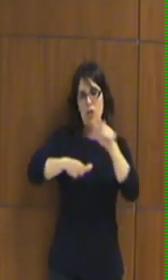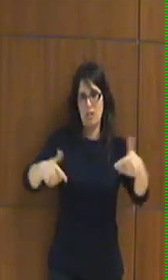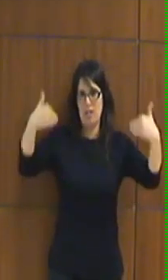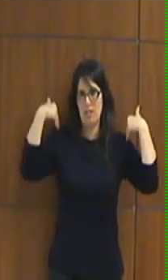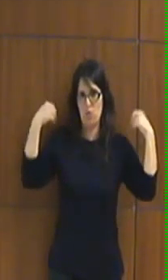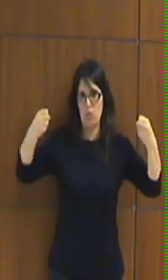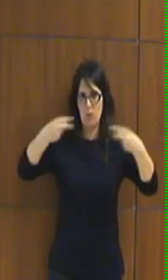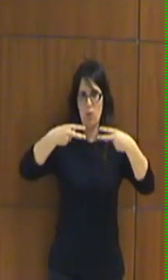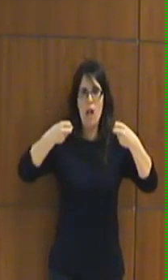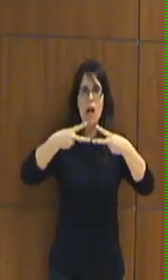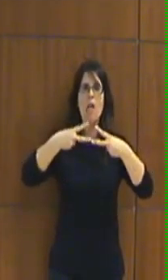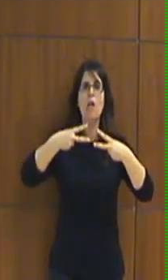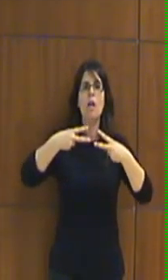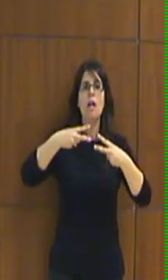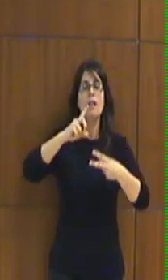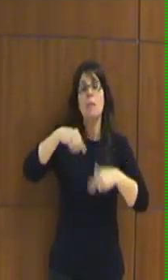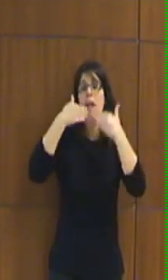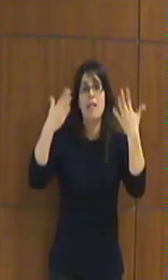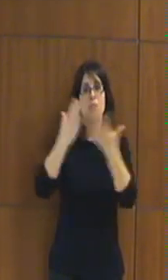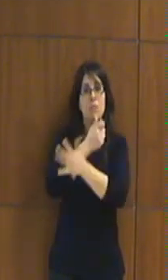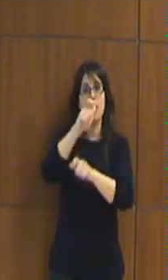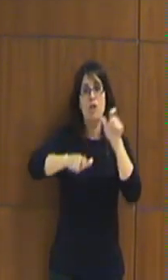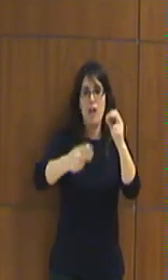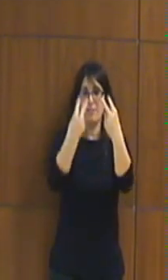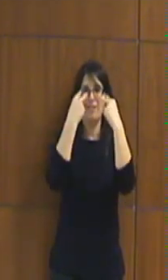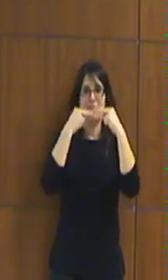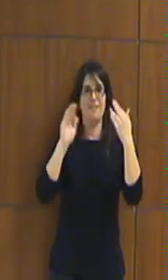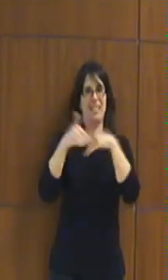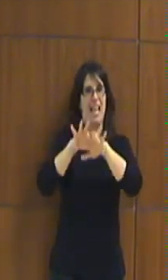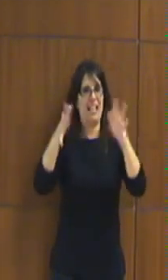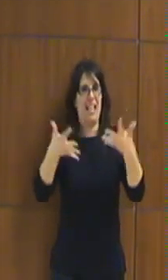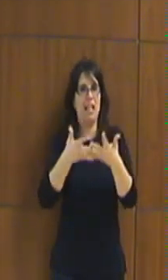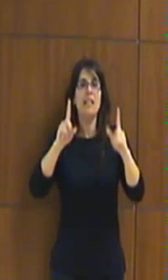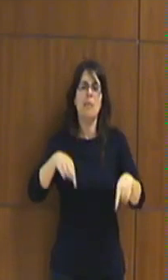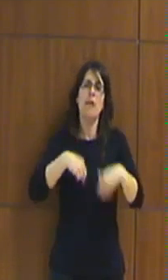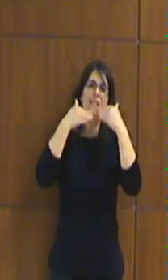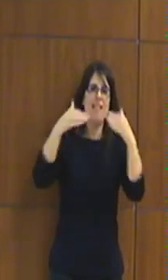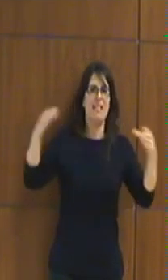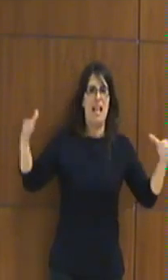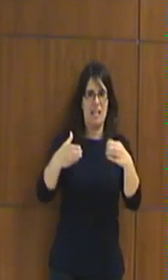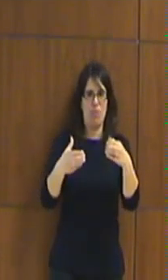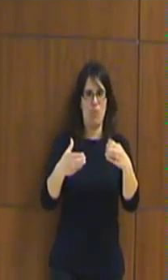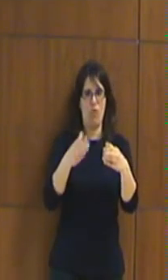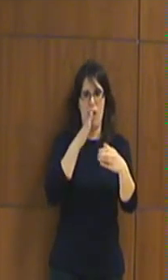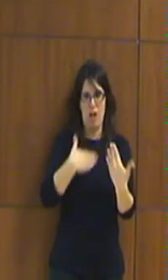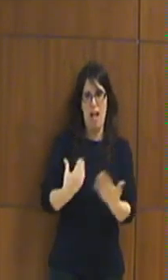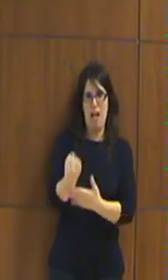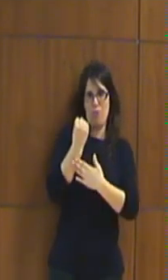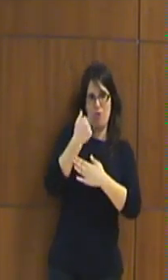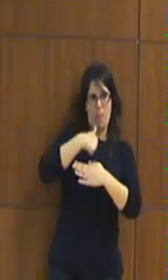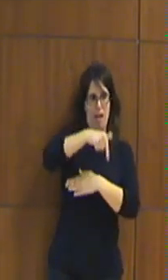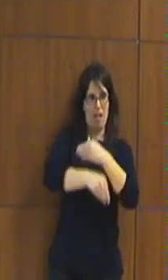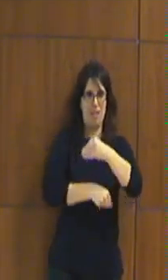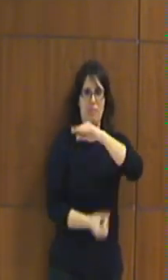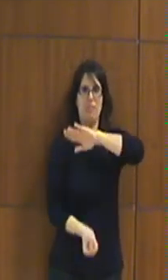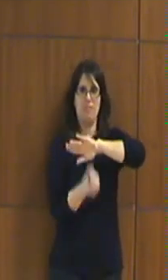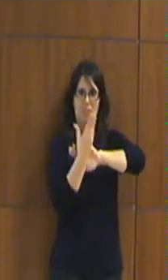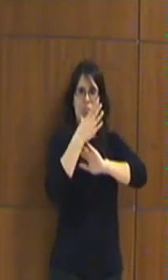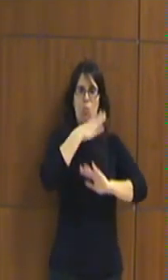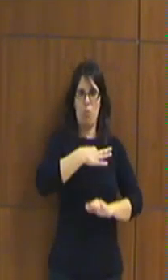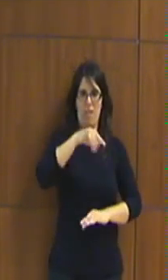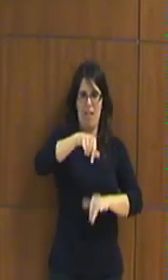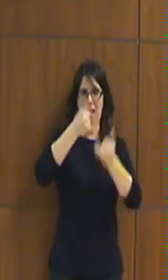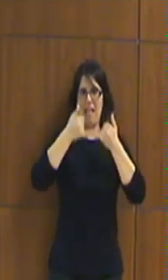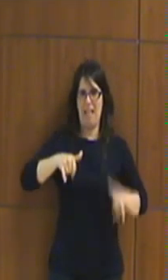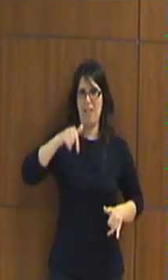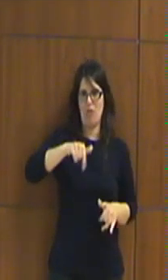subtitulado y a todos los internautas en general, ¿no? Y al equipo que también está detrás de poder hacer este